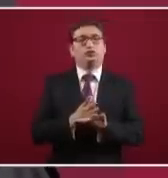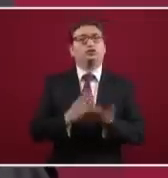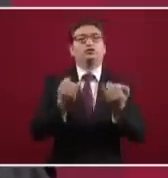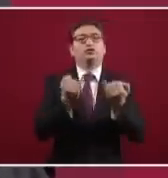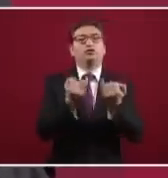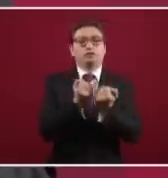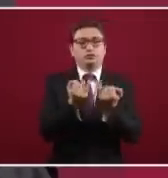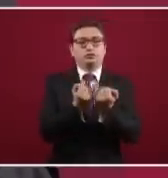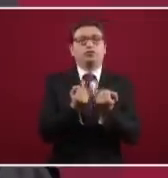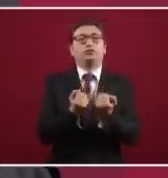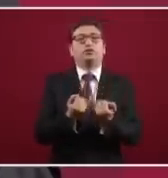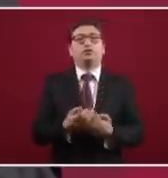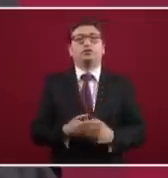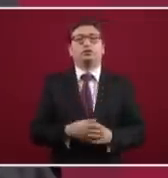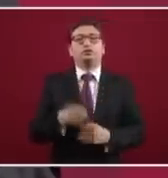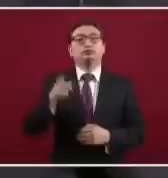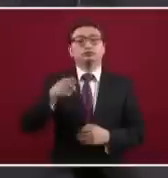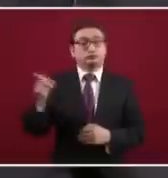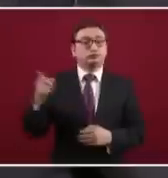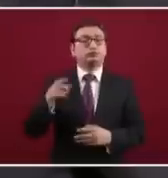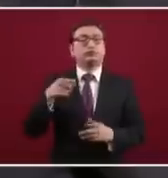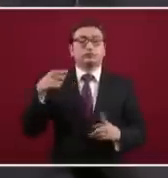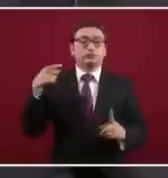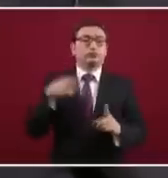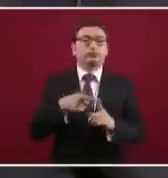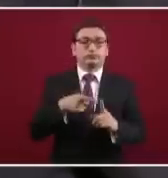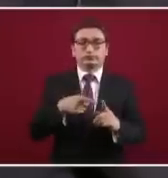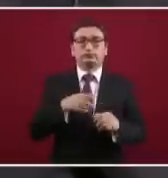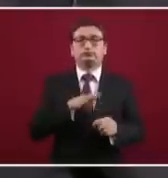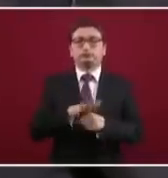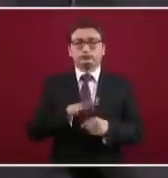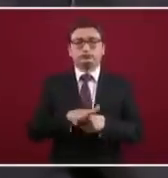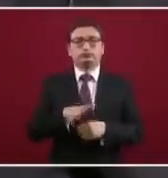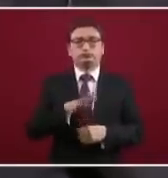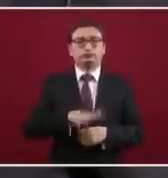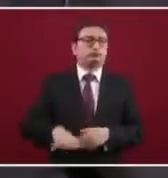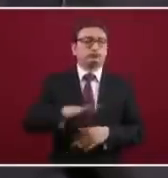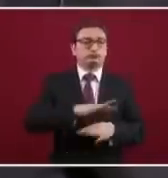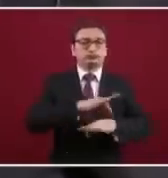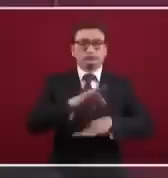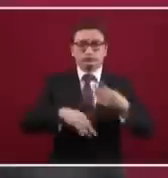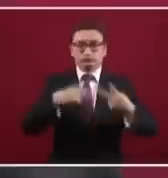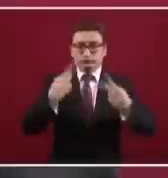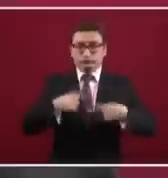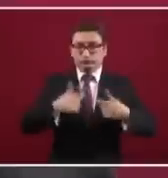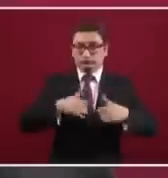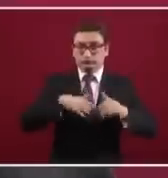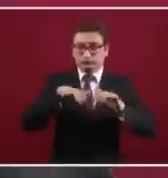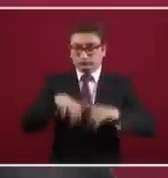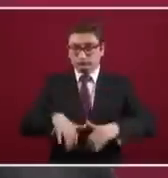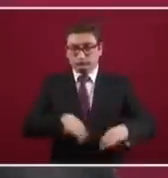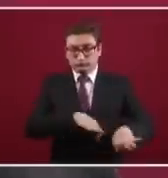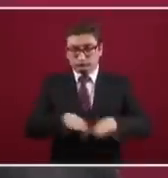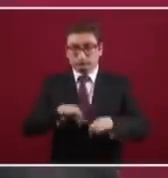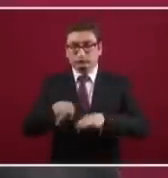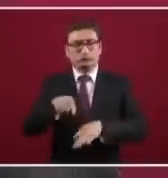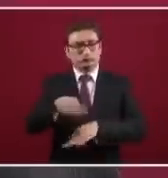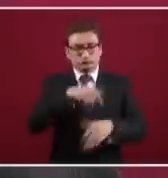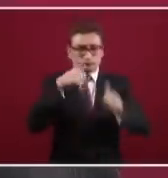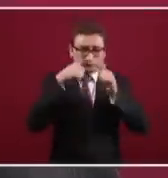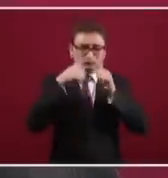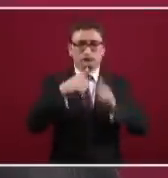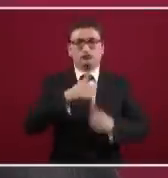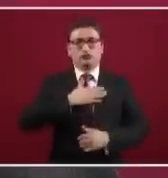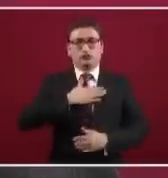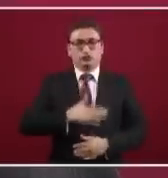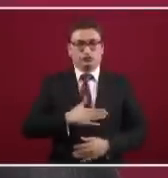que se le dé una atención justa a sus trabajadores.